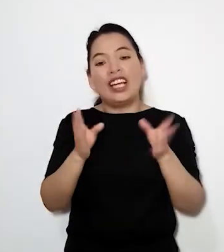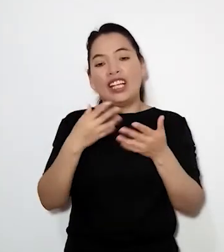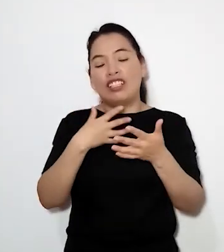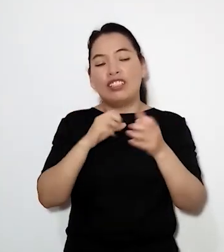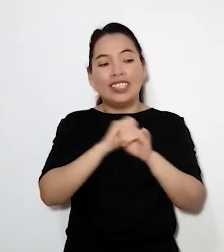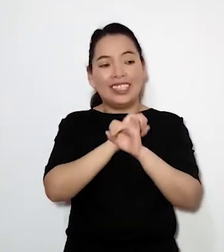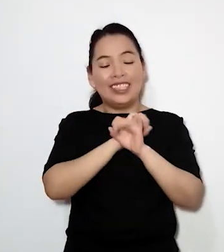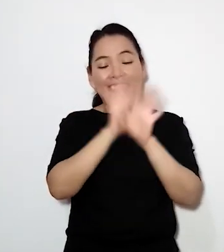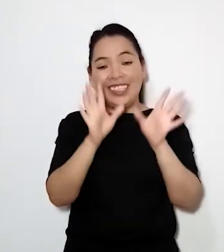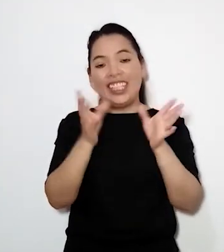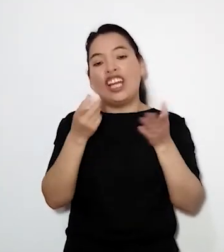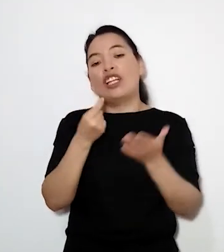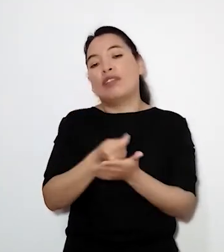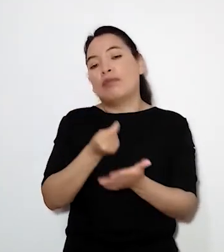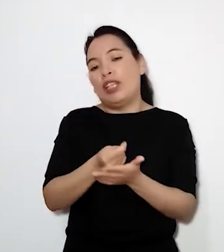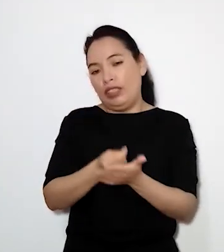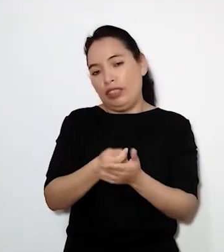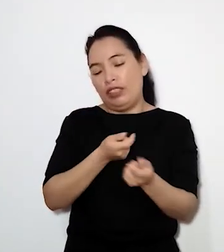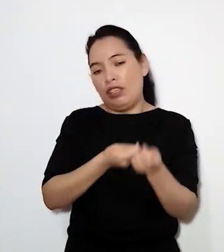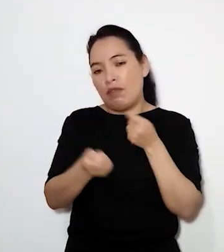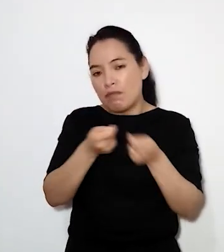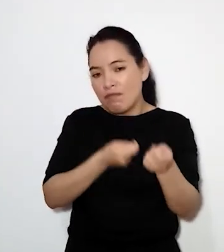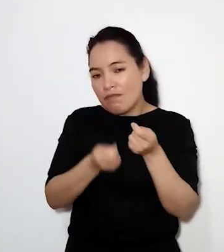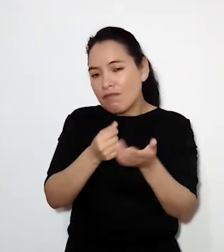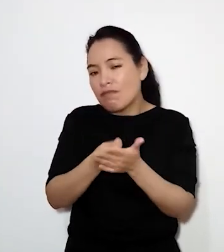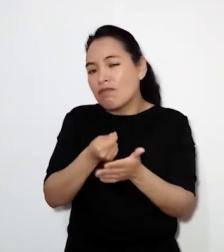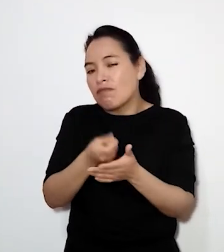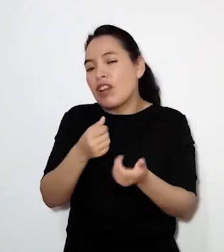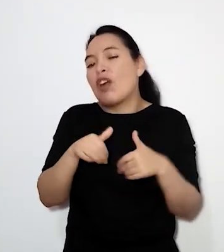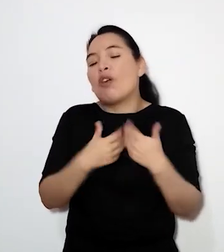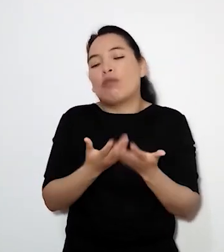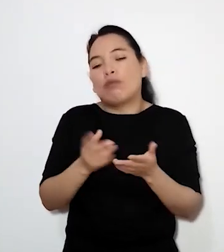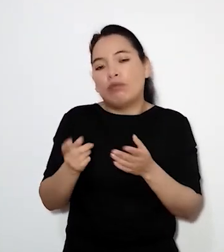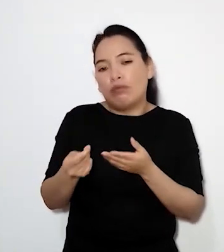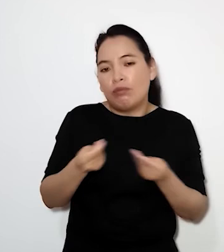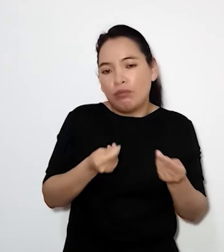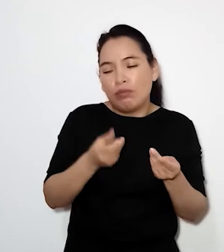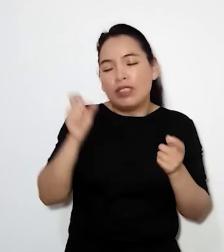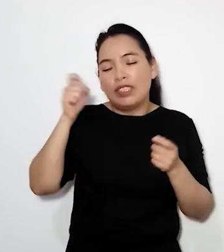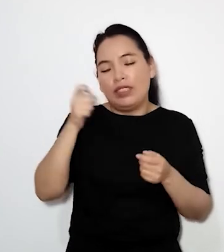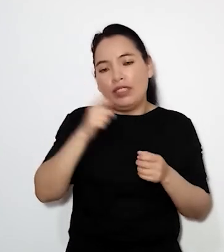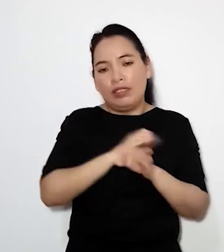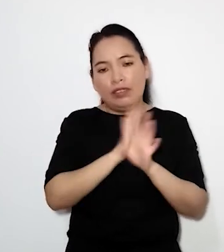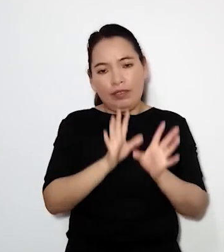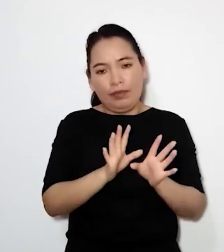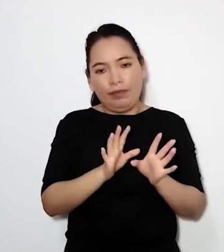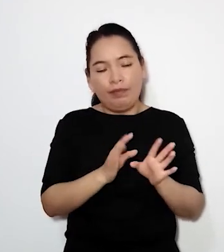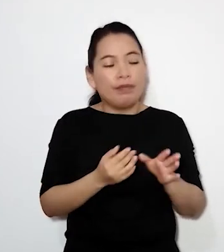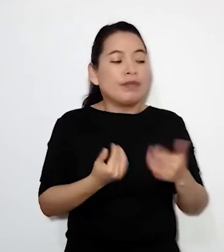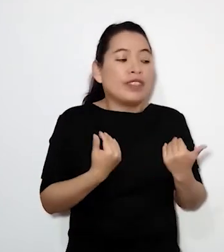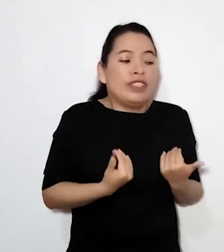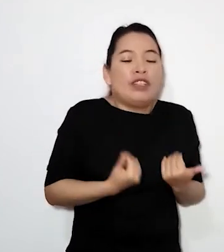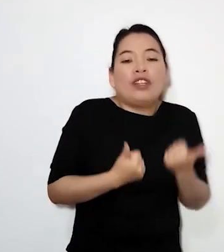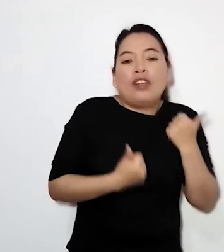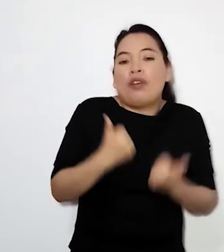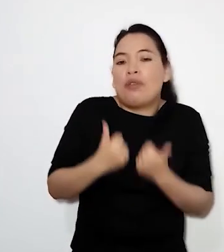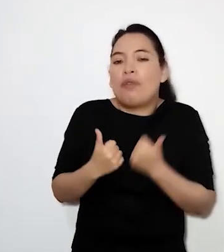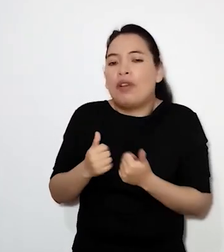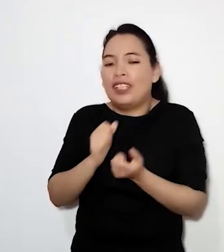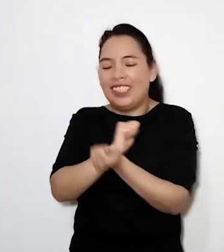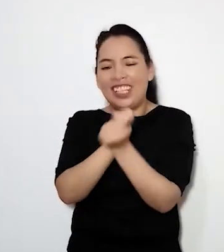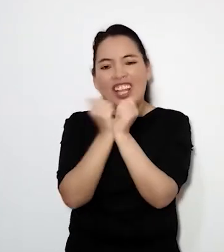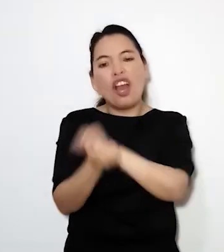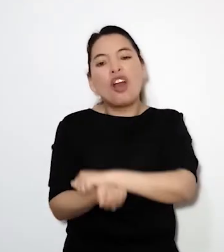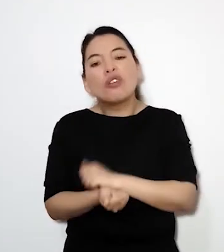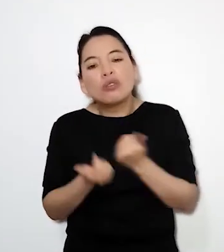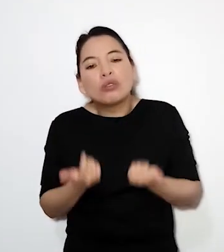se pueda reclamar. Ahora, el hecho de cuál es el papel de los ajustes razonables dentro de esta ecuación. Si nosotros estamos